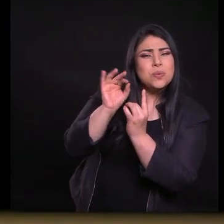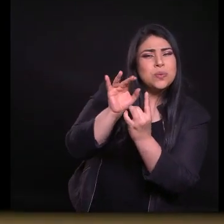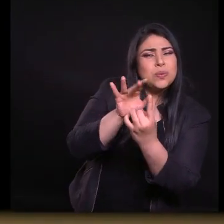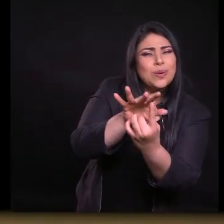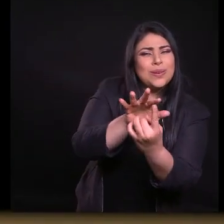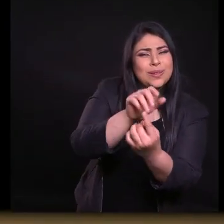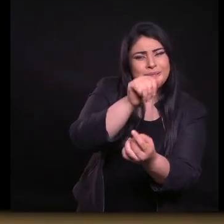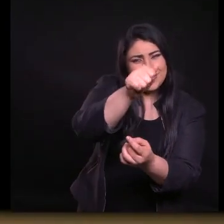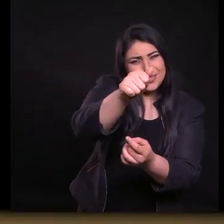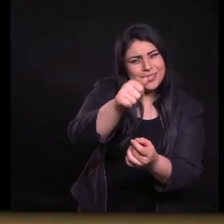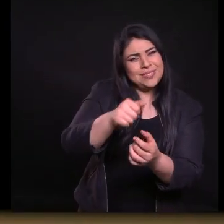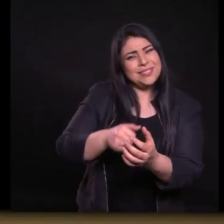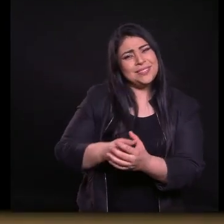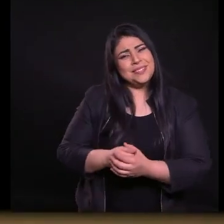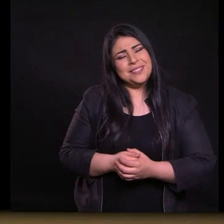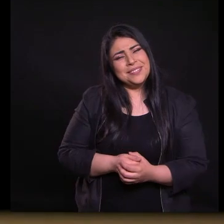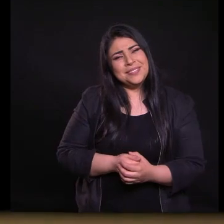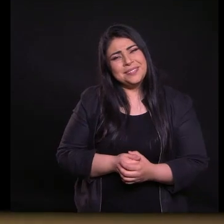encuentras